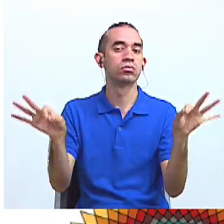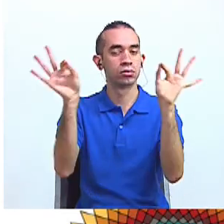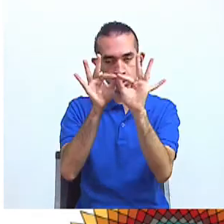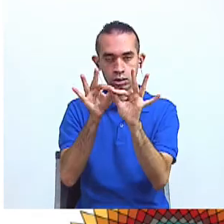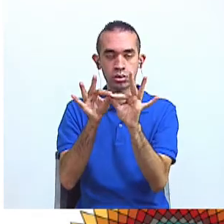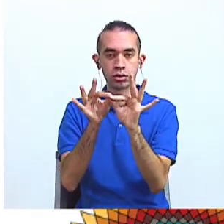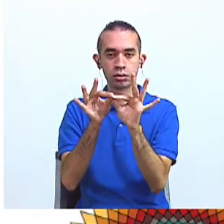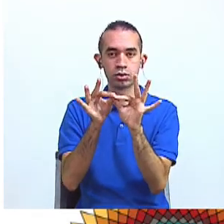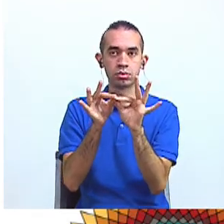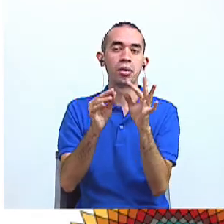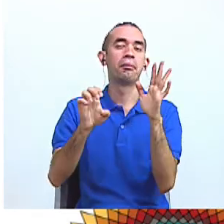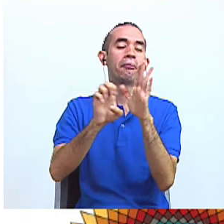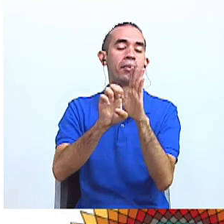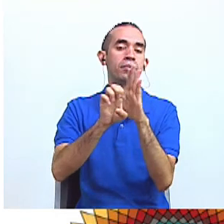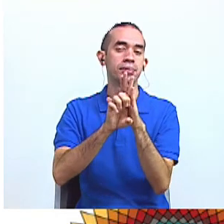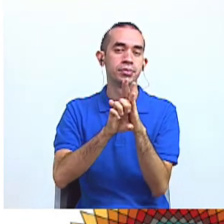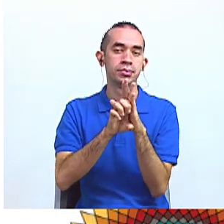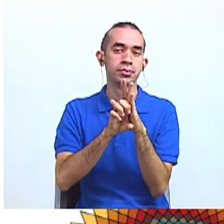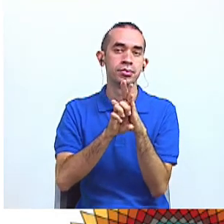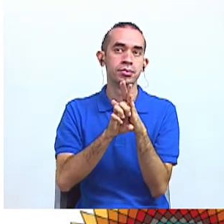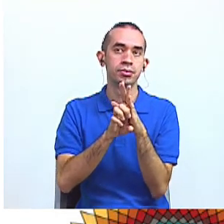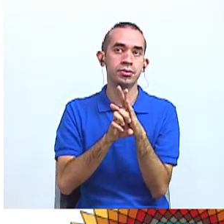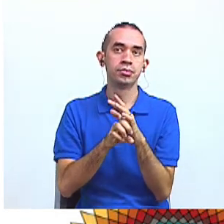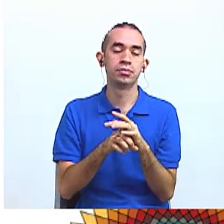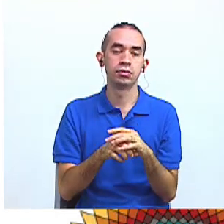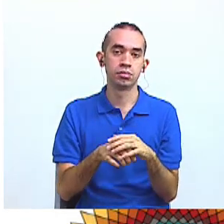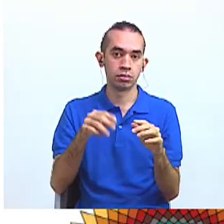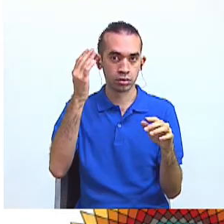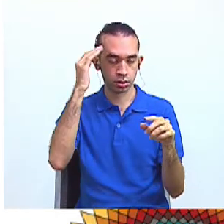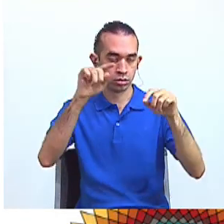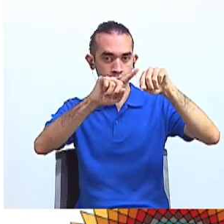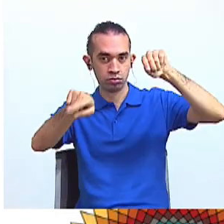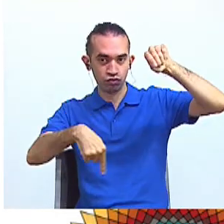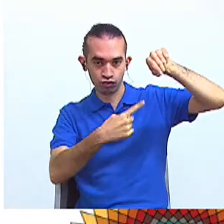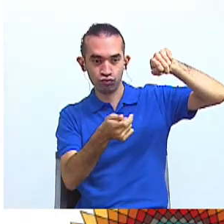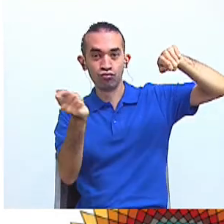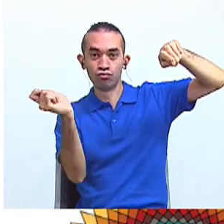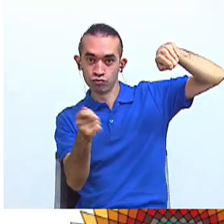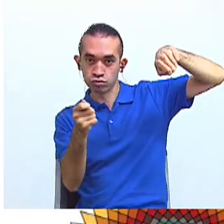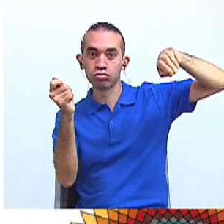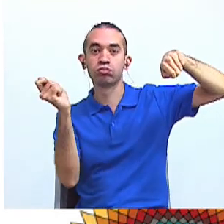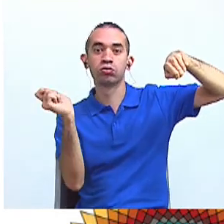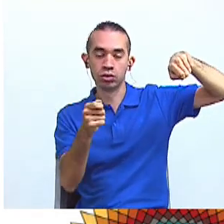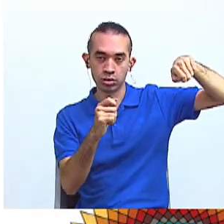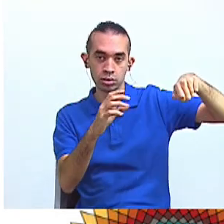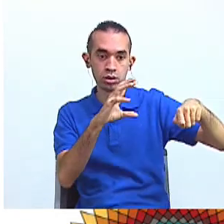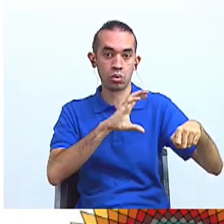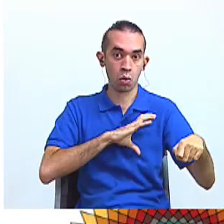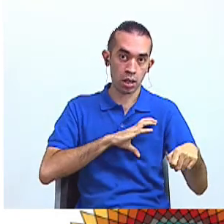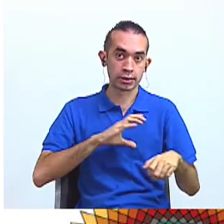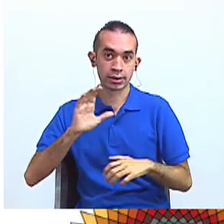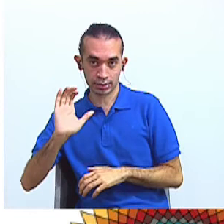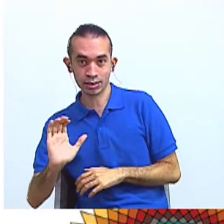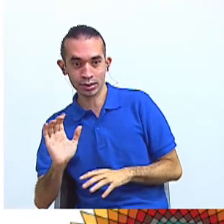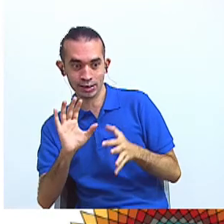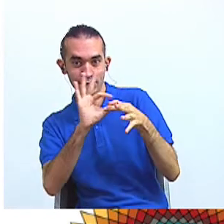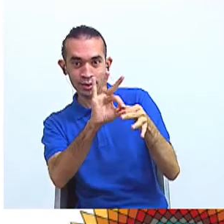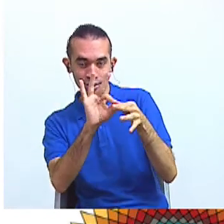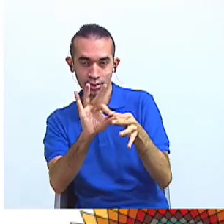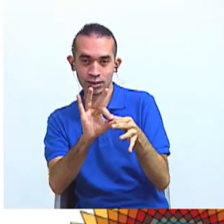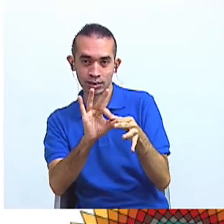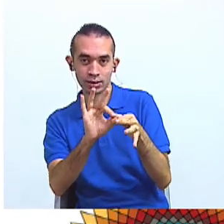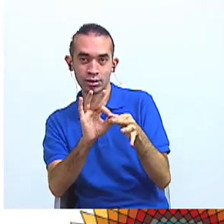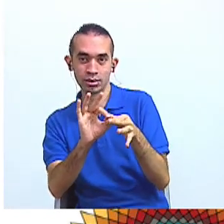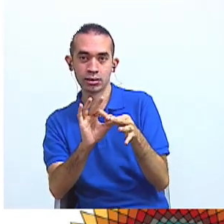importante. Por ejemplo, tenemos el gongo, que es mencionado por el guarda y por el niño, indicando